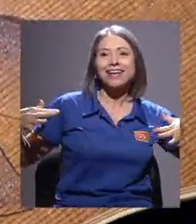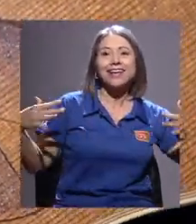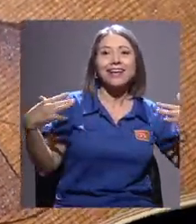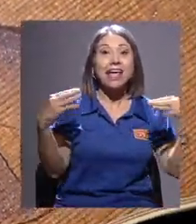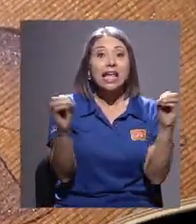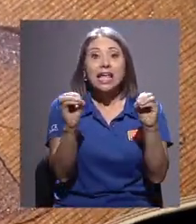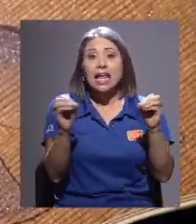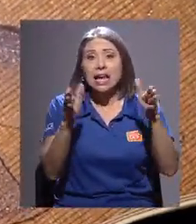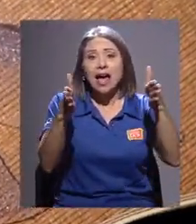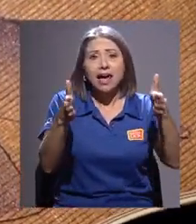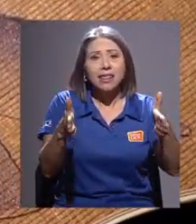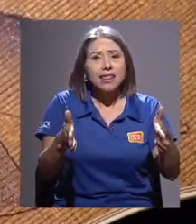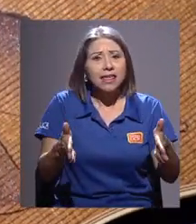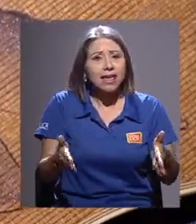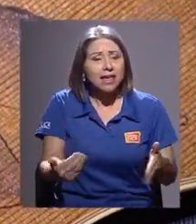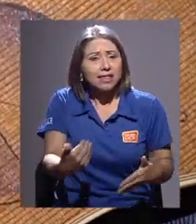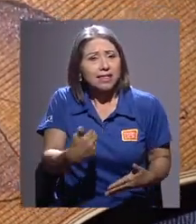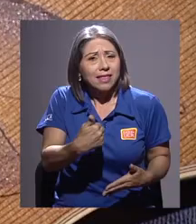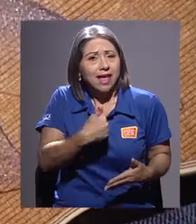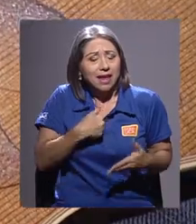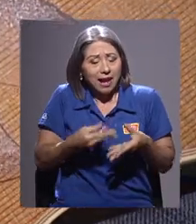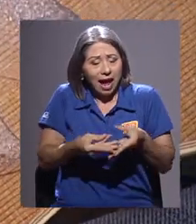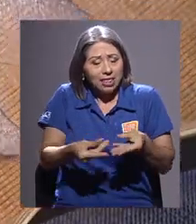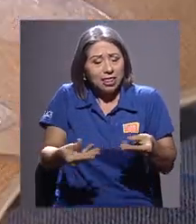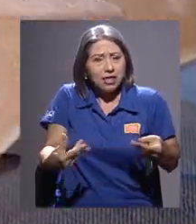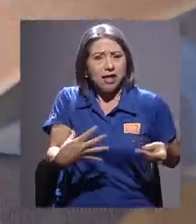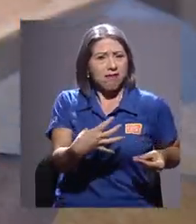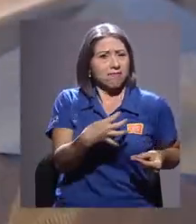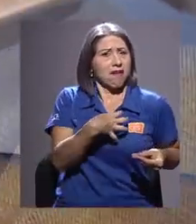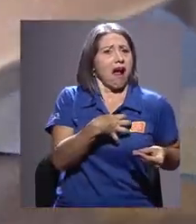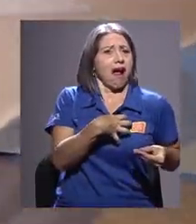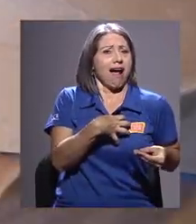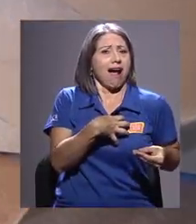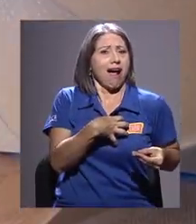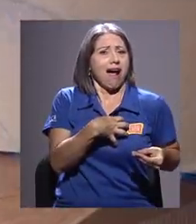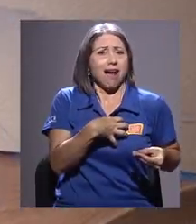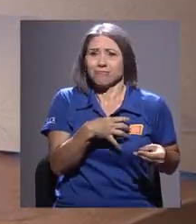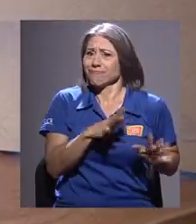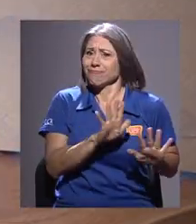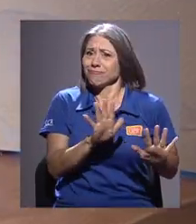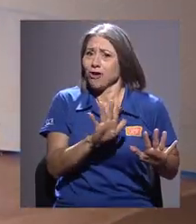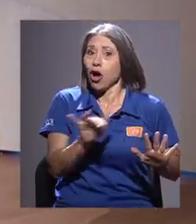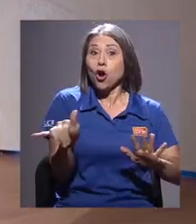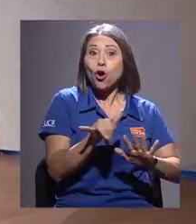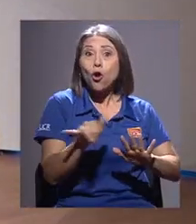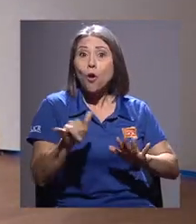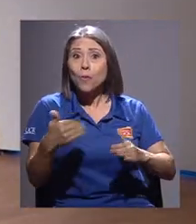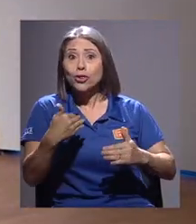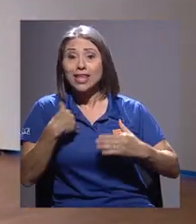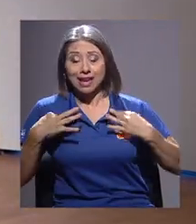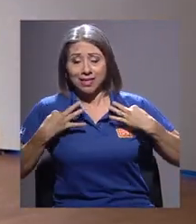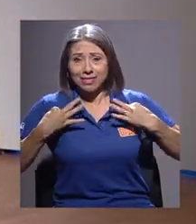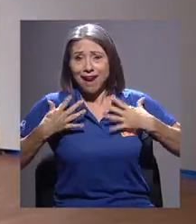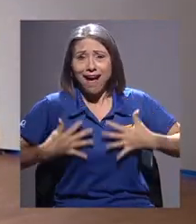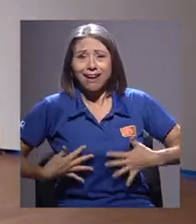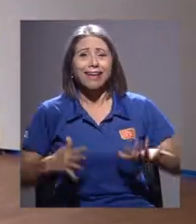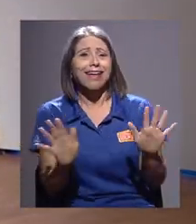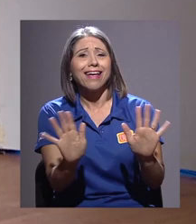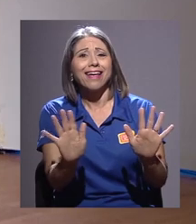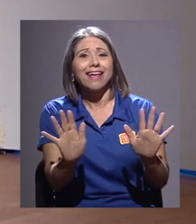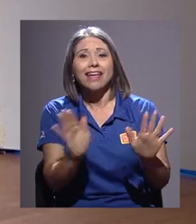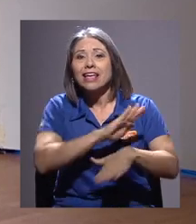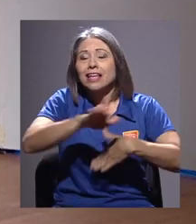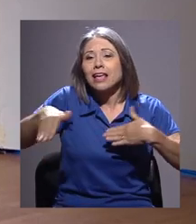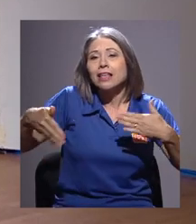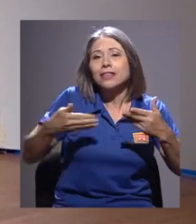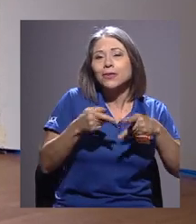Que nadie tenga tierra como se tiene traje, que